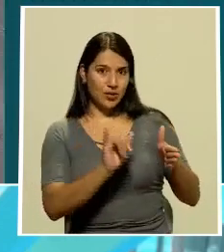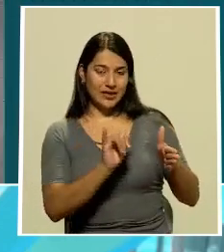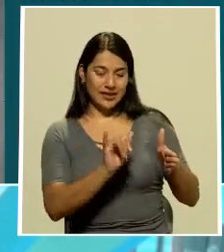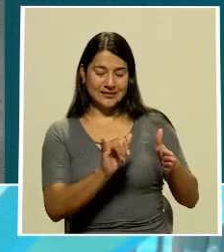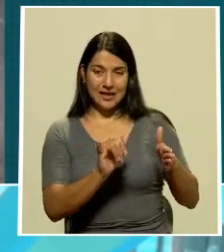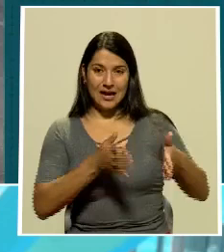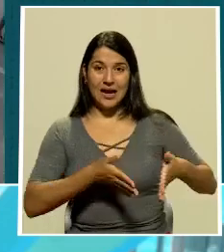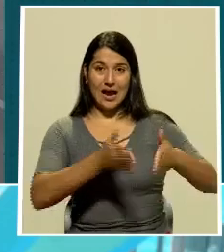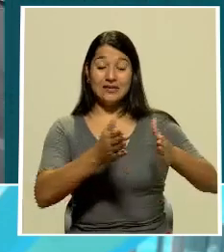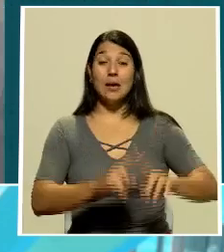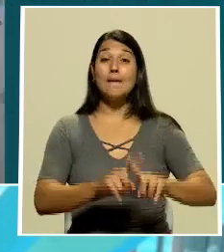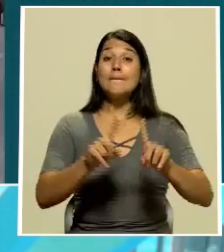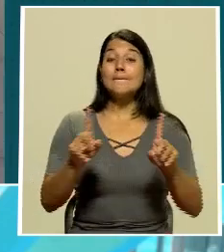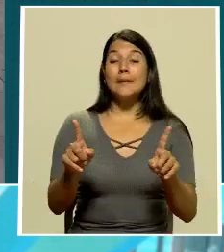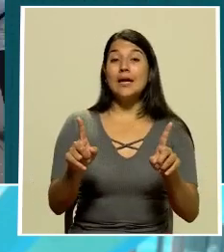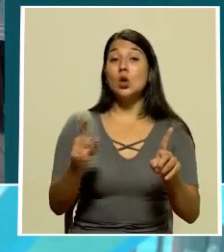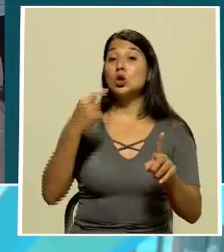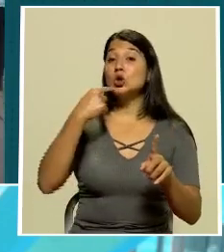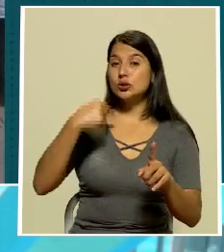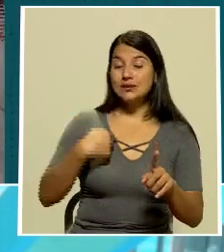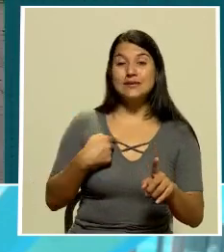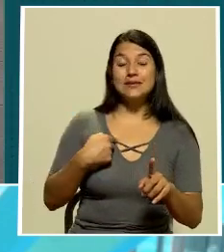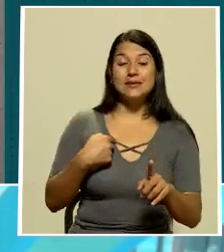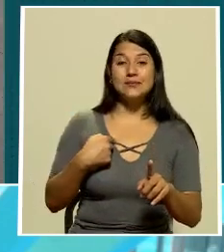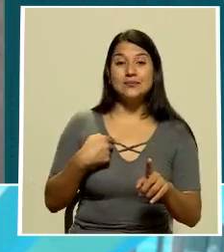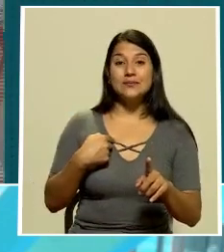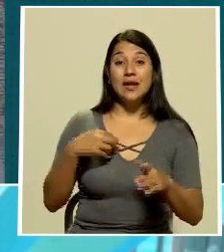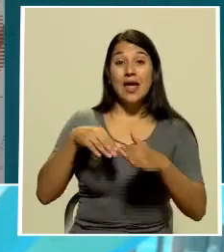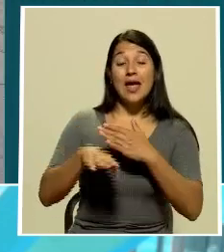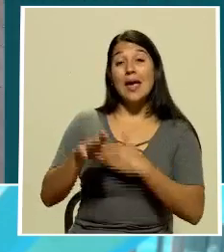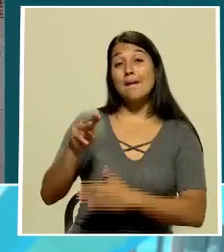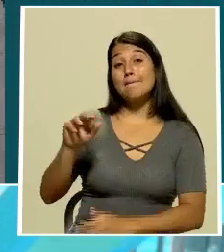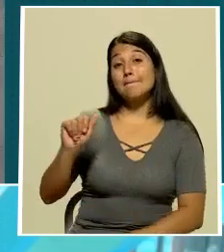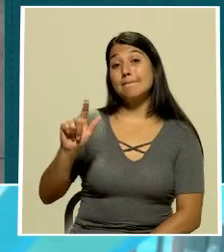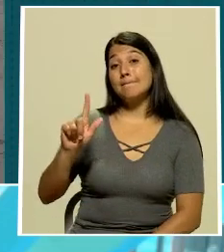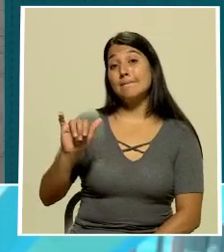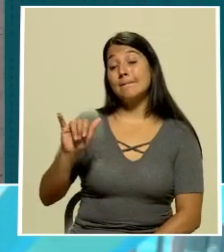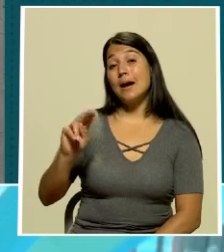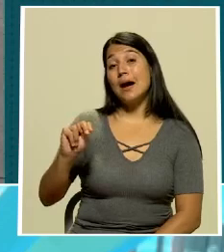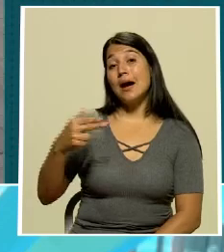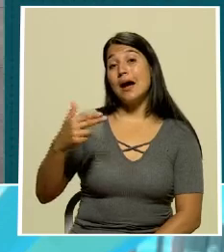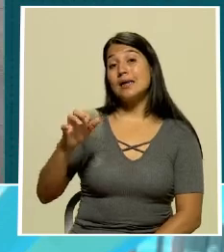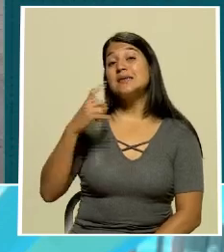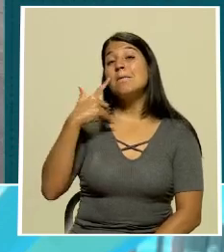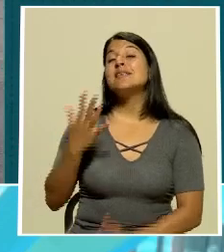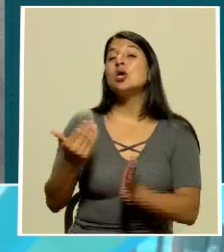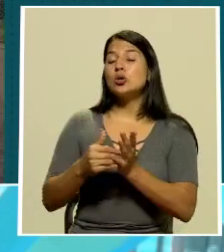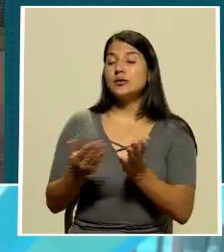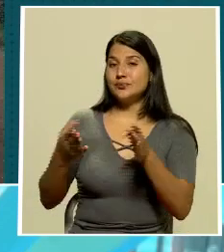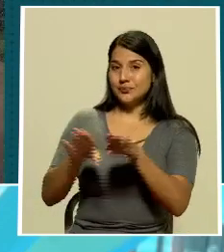encontramos en Chomes. Sin embargo, nos indicaron que en el sector de Malinche podría estar presentándose un nuevo bloqueo, por lo